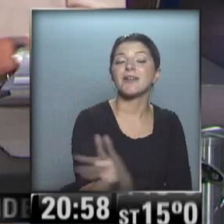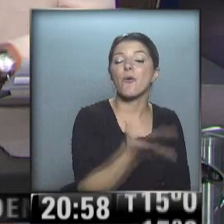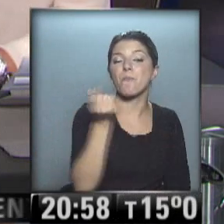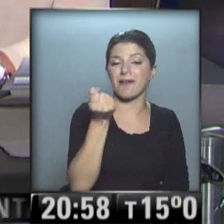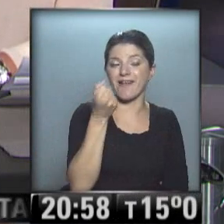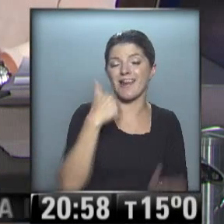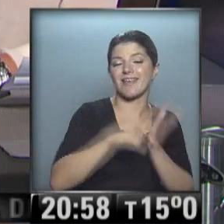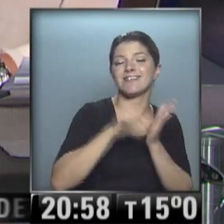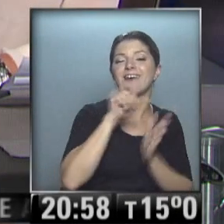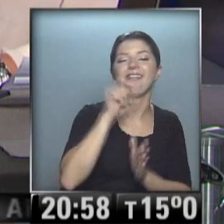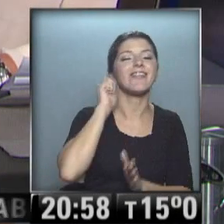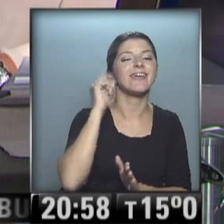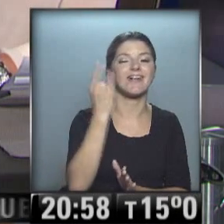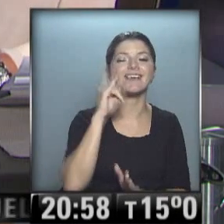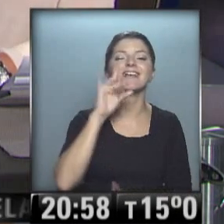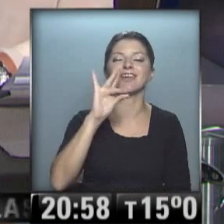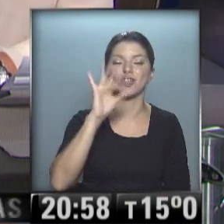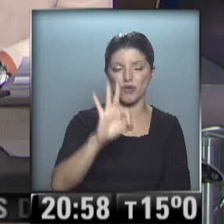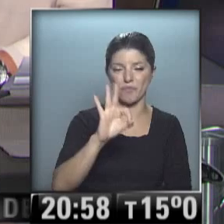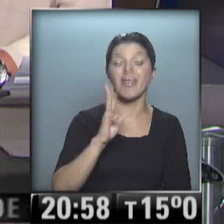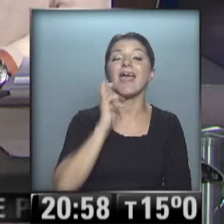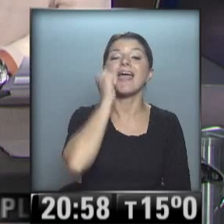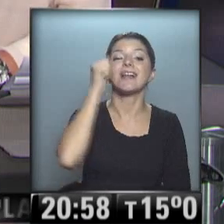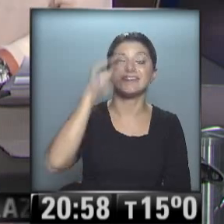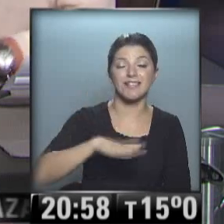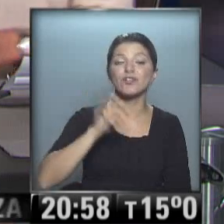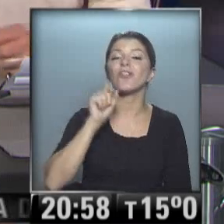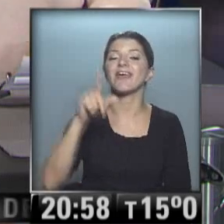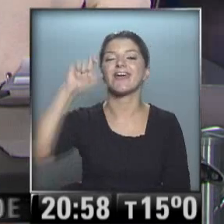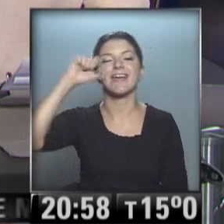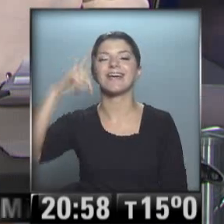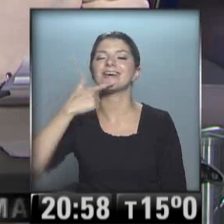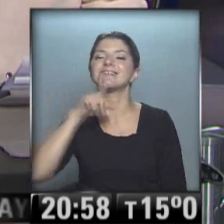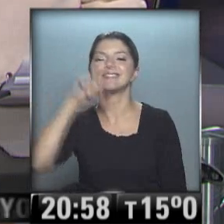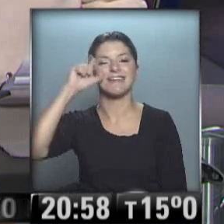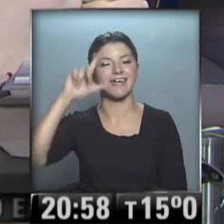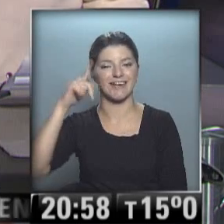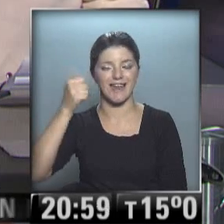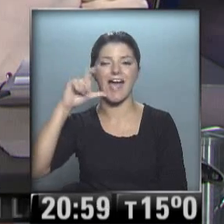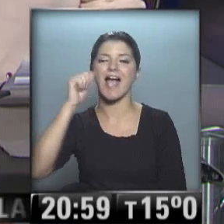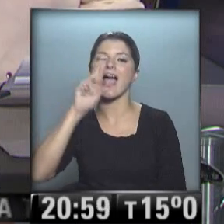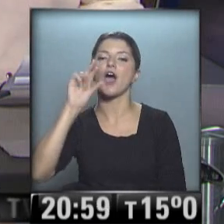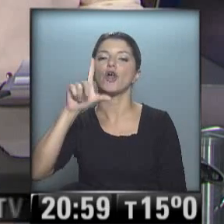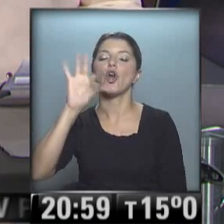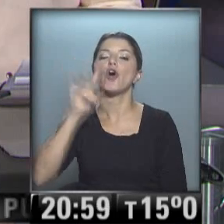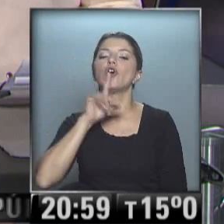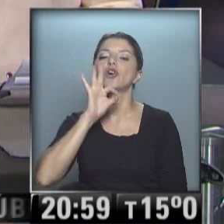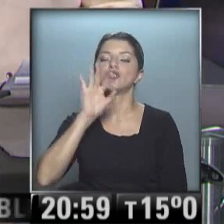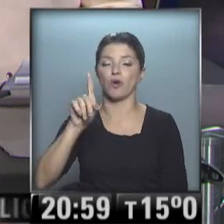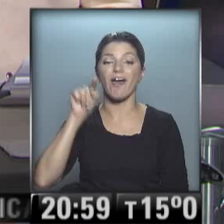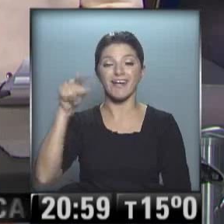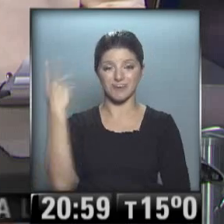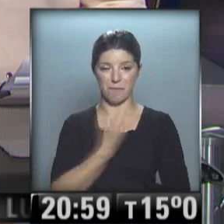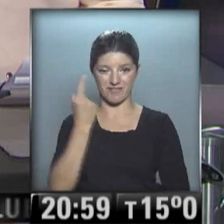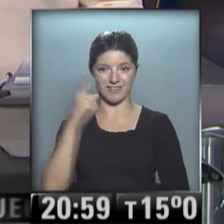de Guido, el nieto de Estela de Carlotto, presidenta de la Fundación Abuelas de Plaza